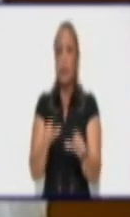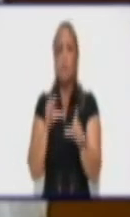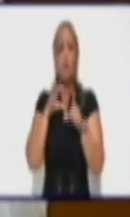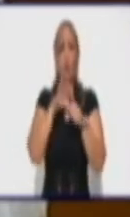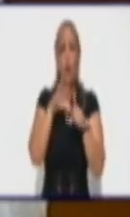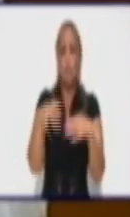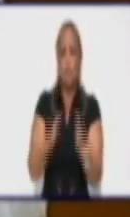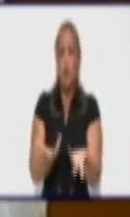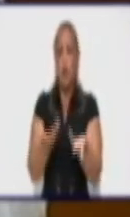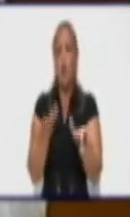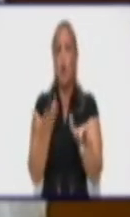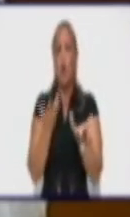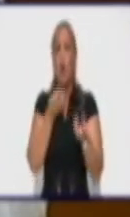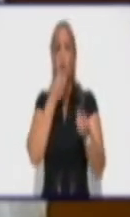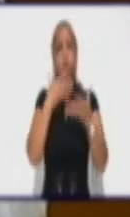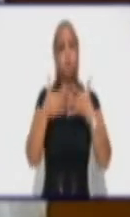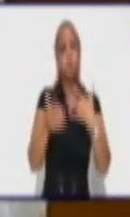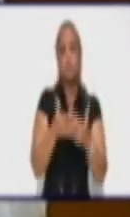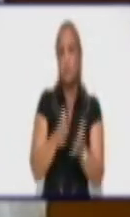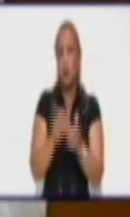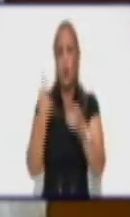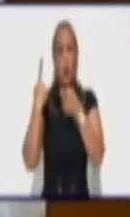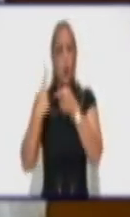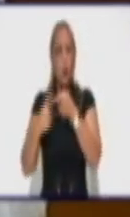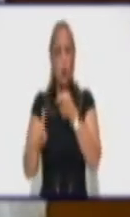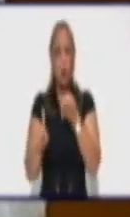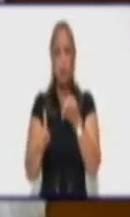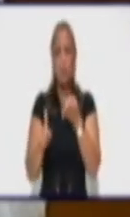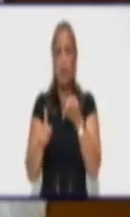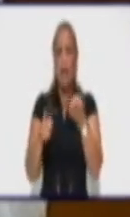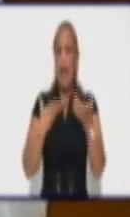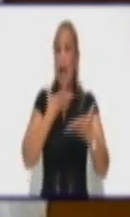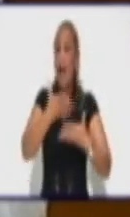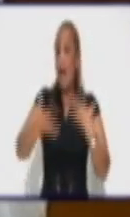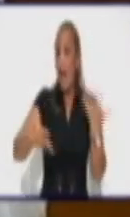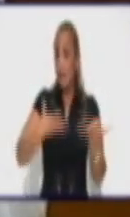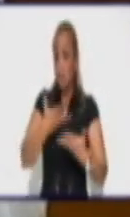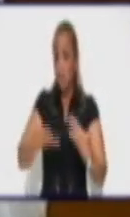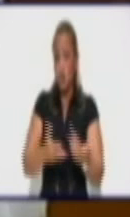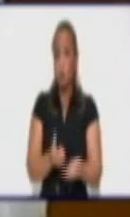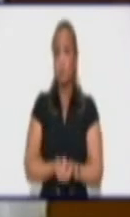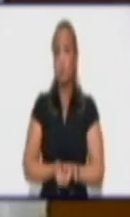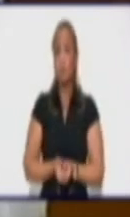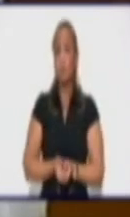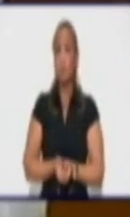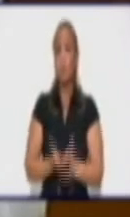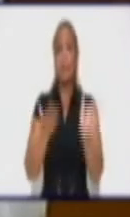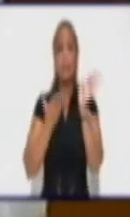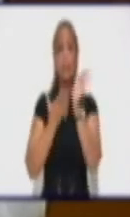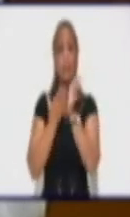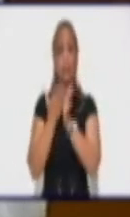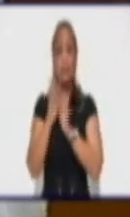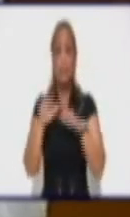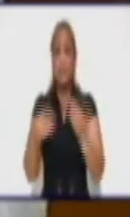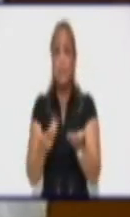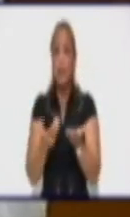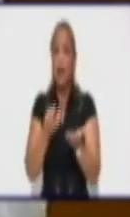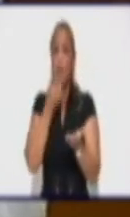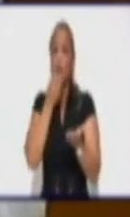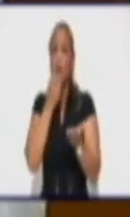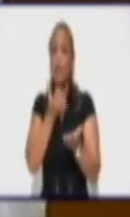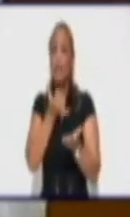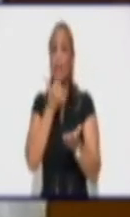cualquier otra acción dirigida a poner en riesgo nuestra obra habrá